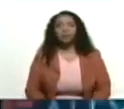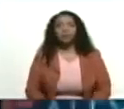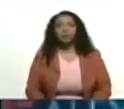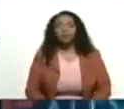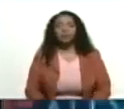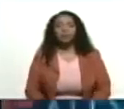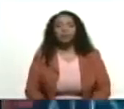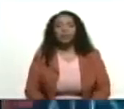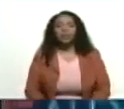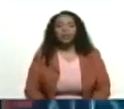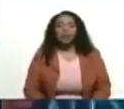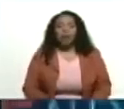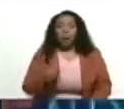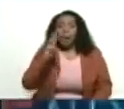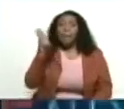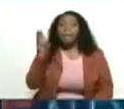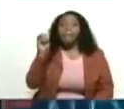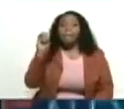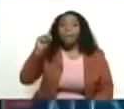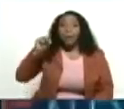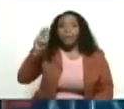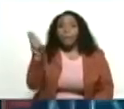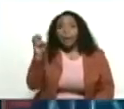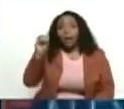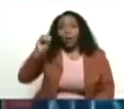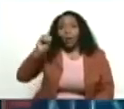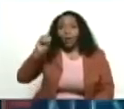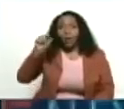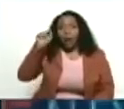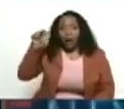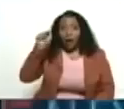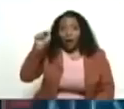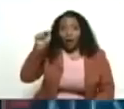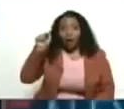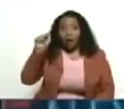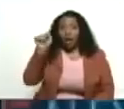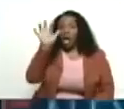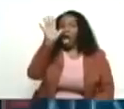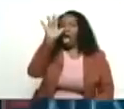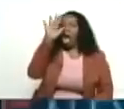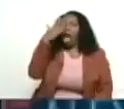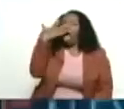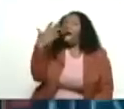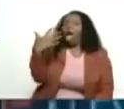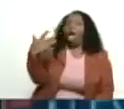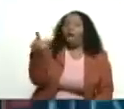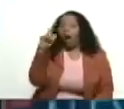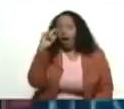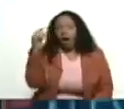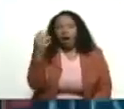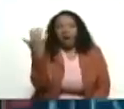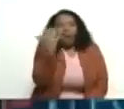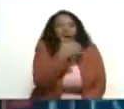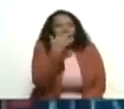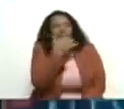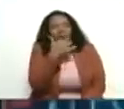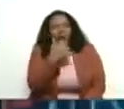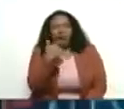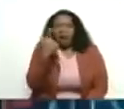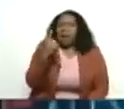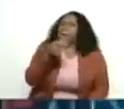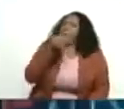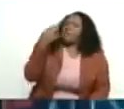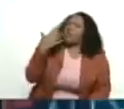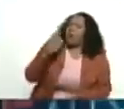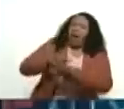Entonces, Pompeo, hasta con motivo de mofa, de burla, de como si fuera una gran gracia, dice, no, bueno, perfecto,